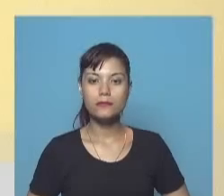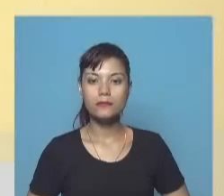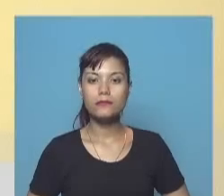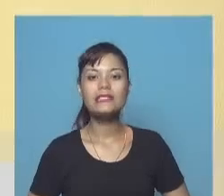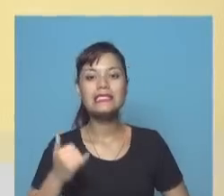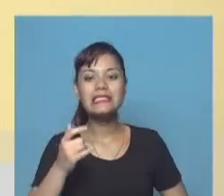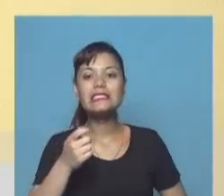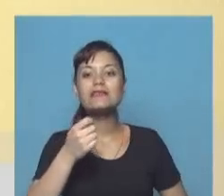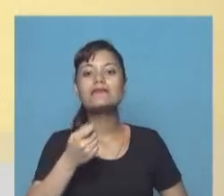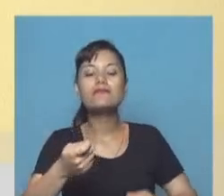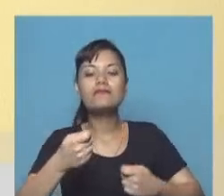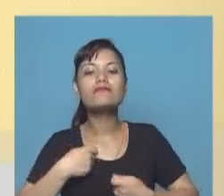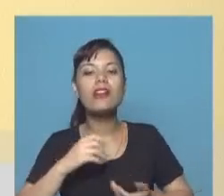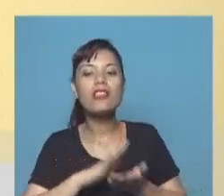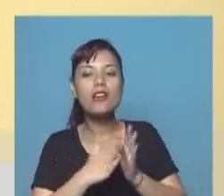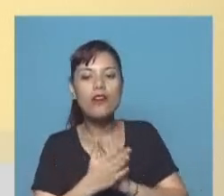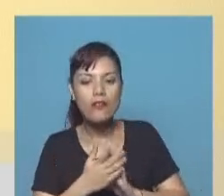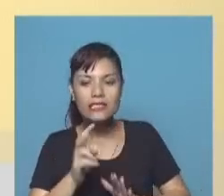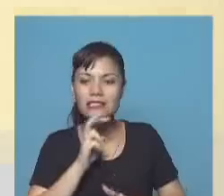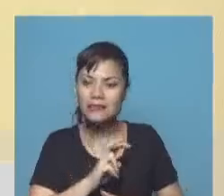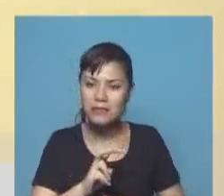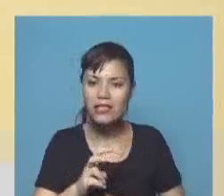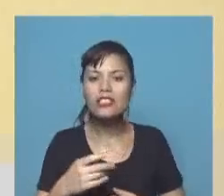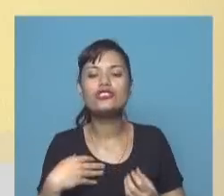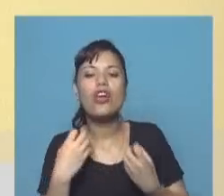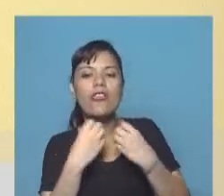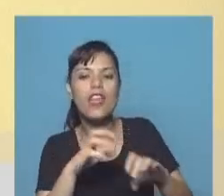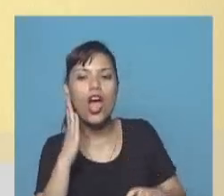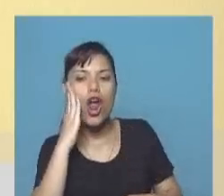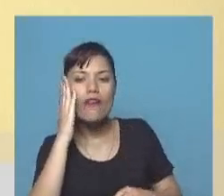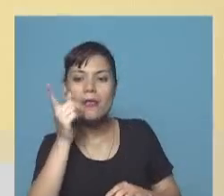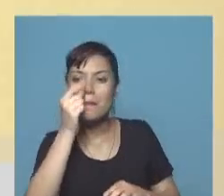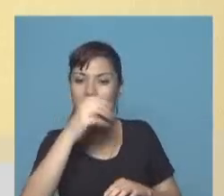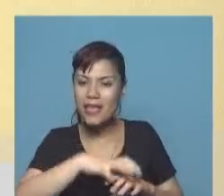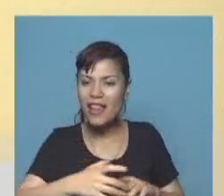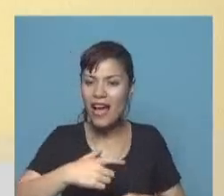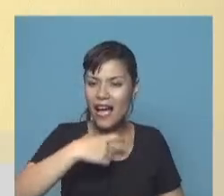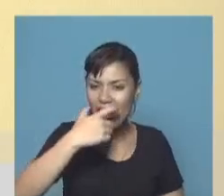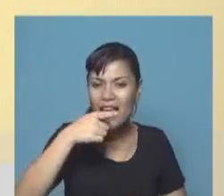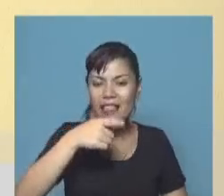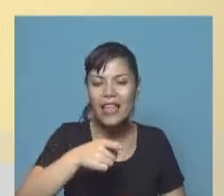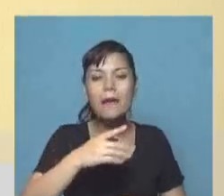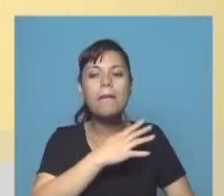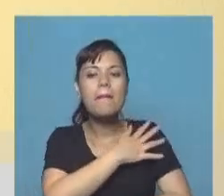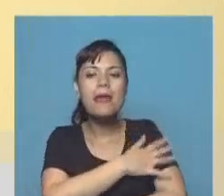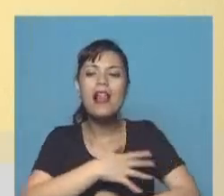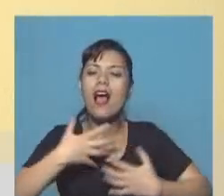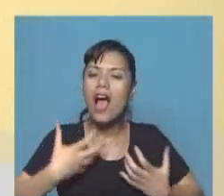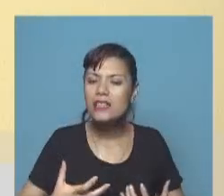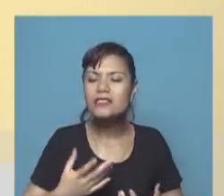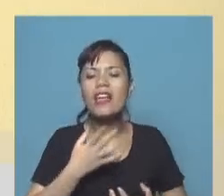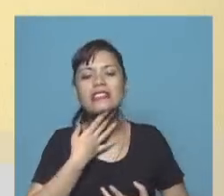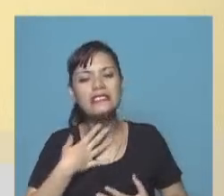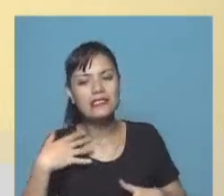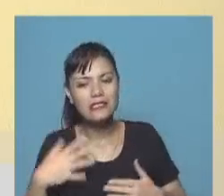Si me fuera dable volverme serpiente, dejaría olvidada en las rocas ardientes esta piel cansada y